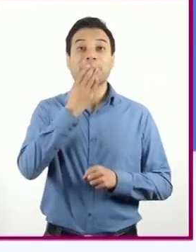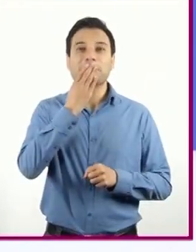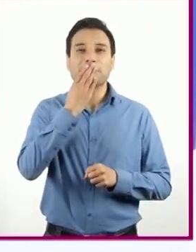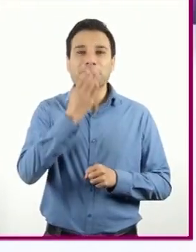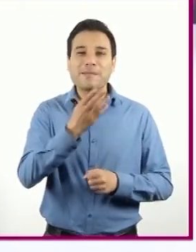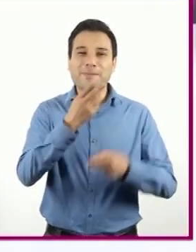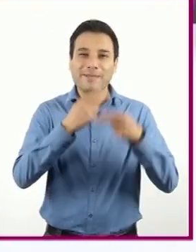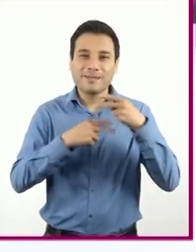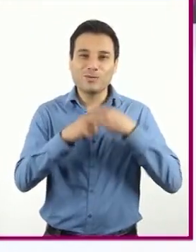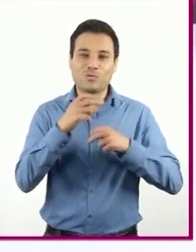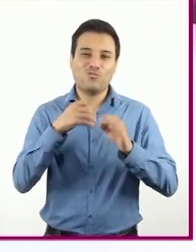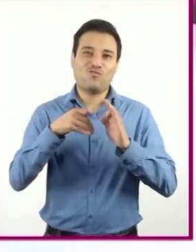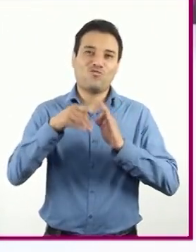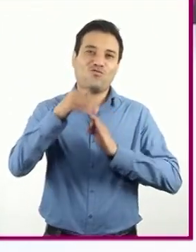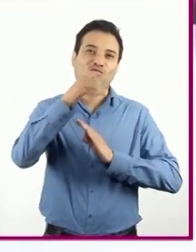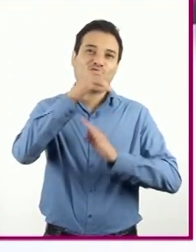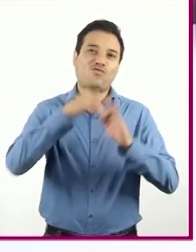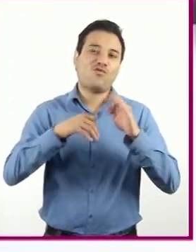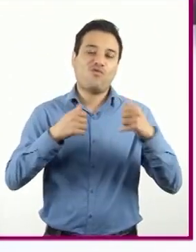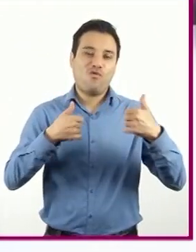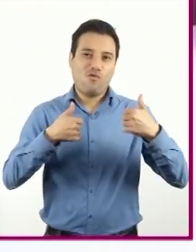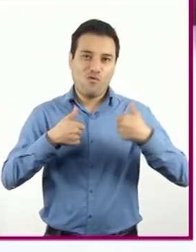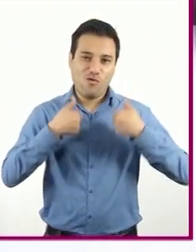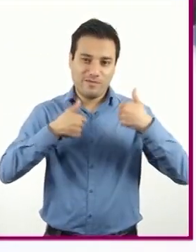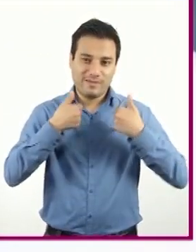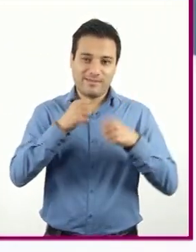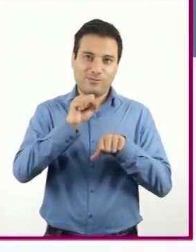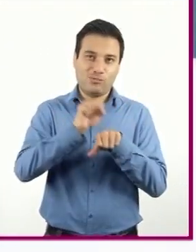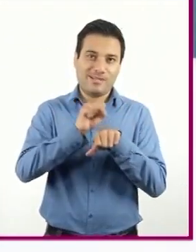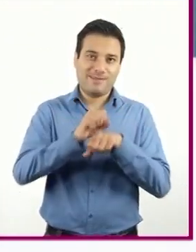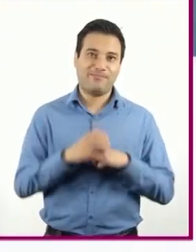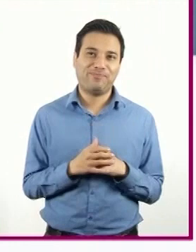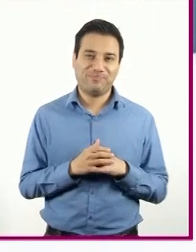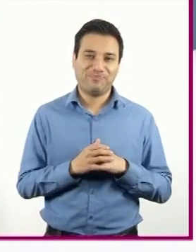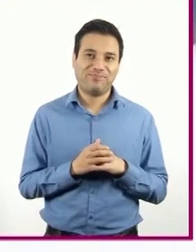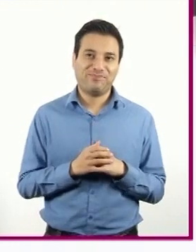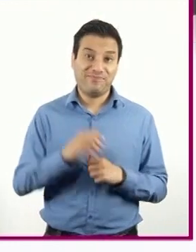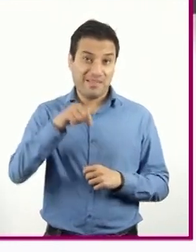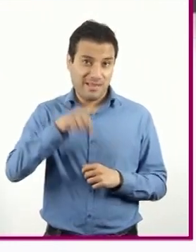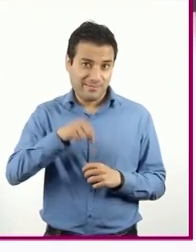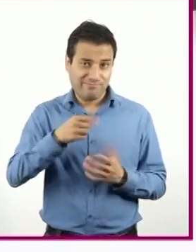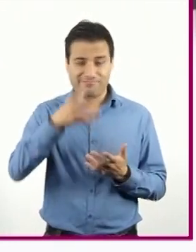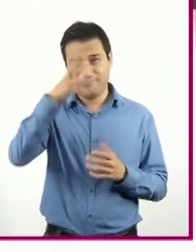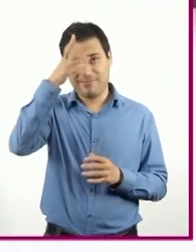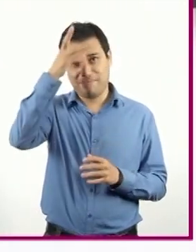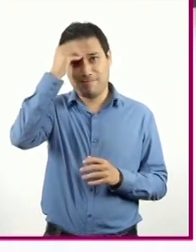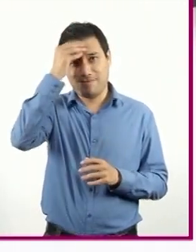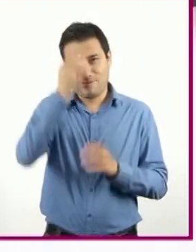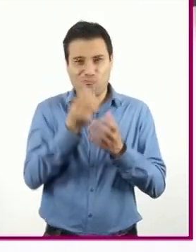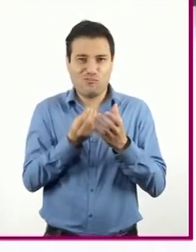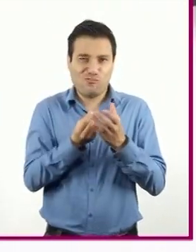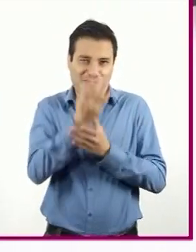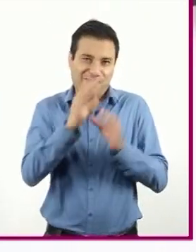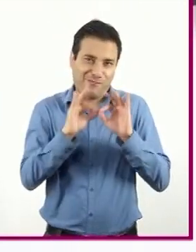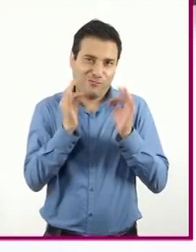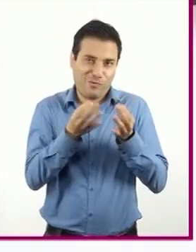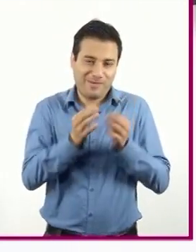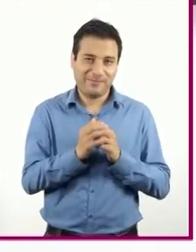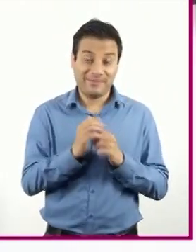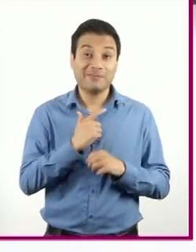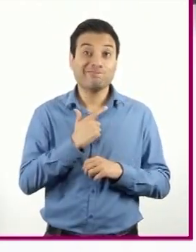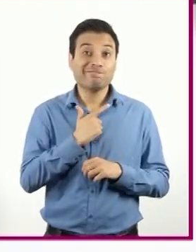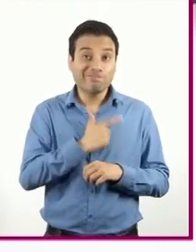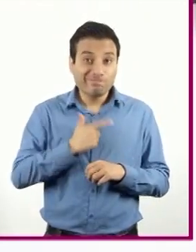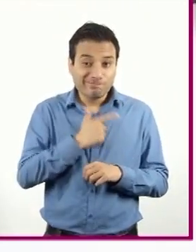Bienvenidos todas y todos, jóvenes de secundaria, a esta nueva experiencia de aprendizaje. Es muy grato estar aquí en